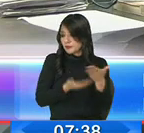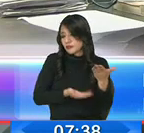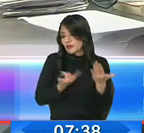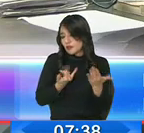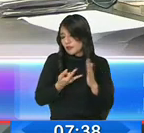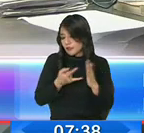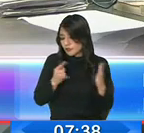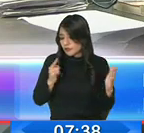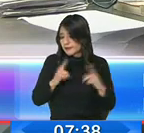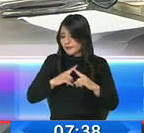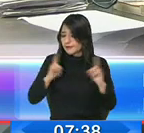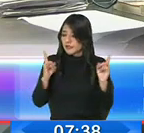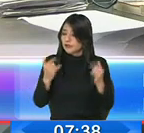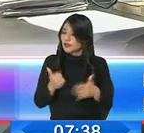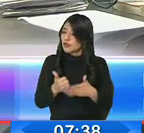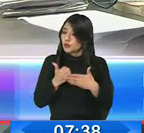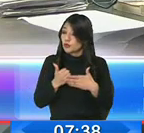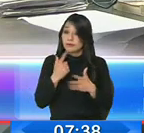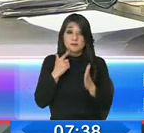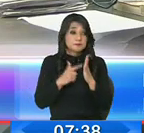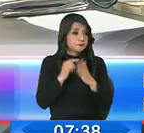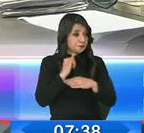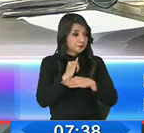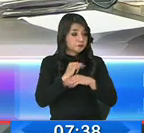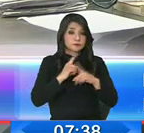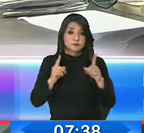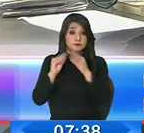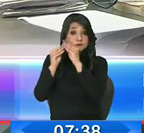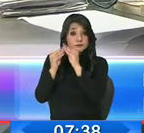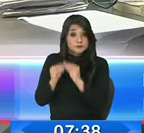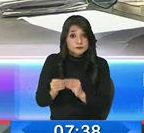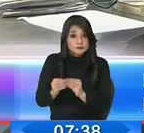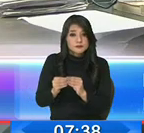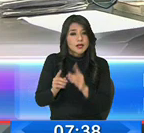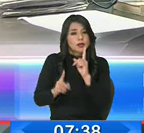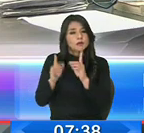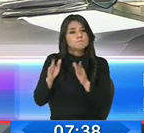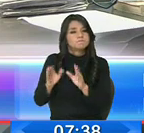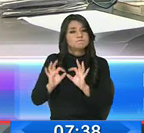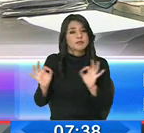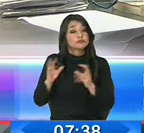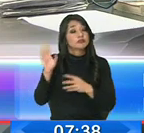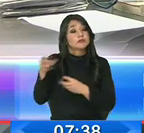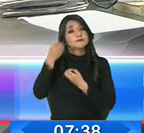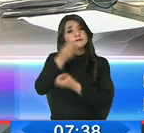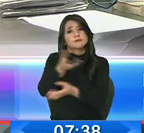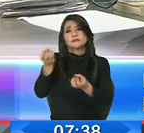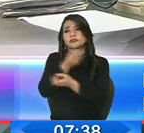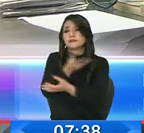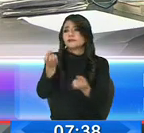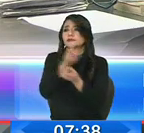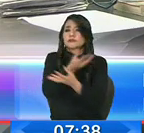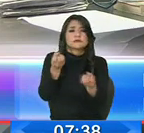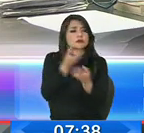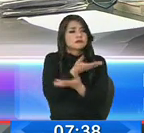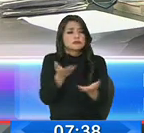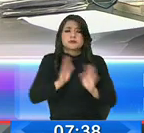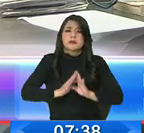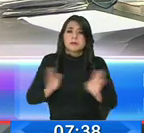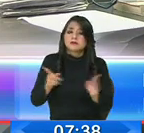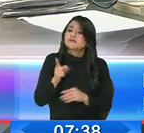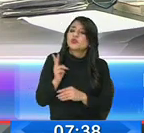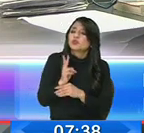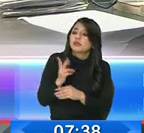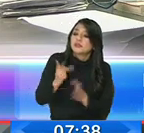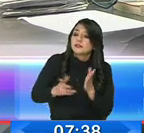iglesia, claro. Pero ese tema de la formación se descuida mucho, porque se ve solo lo crematístico, lo utilitario,